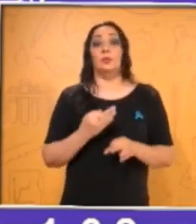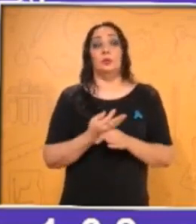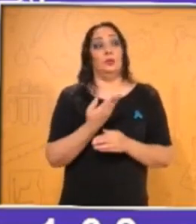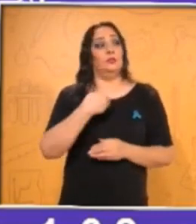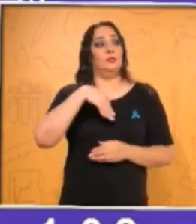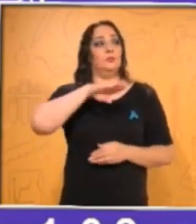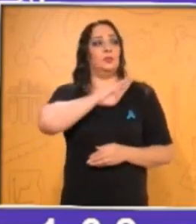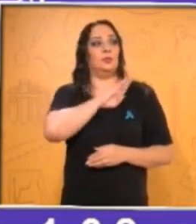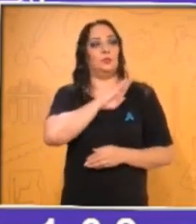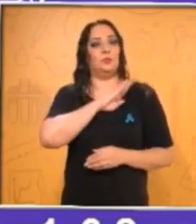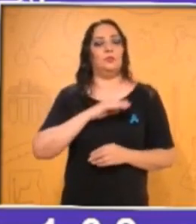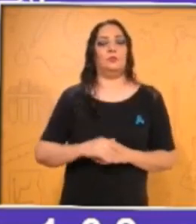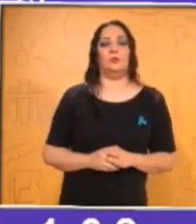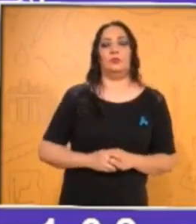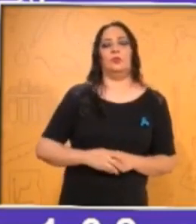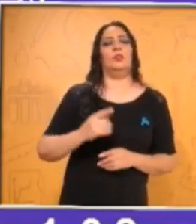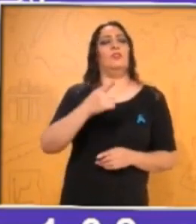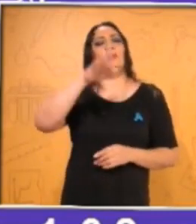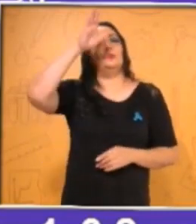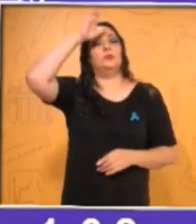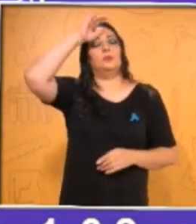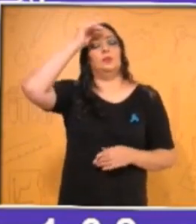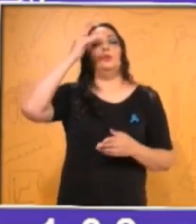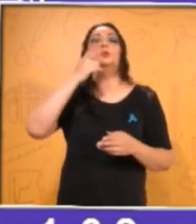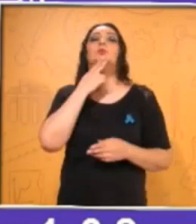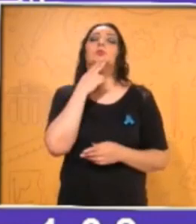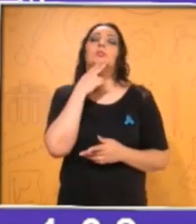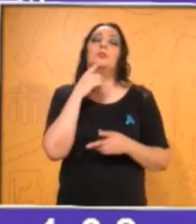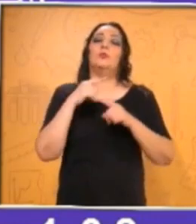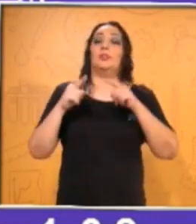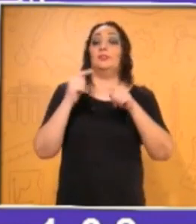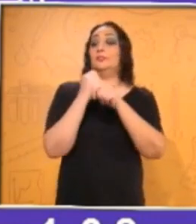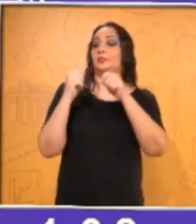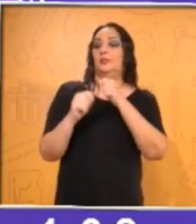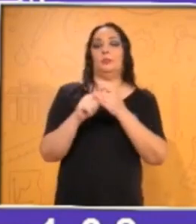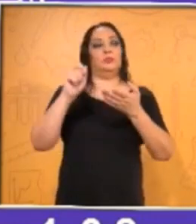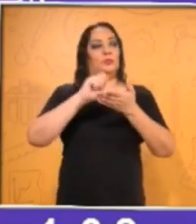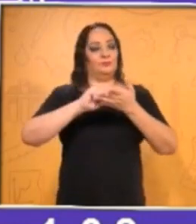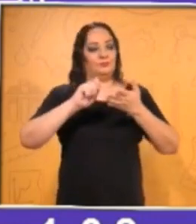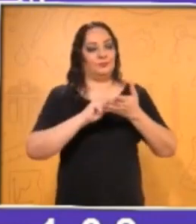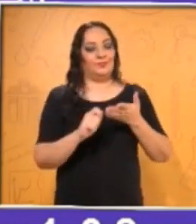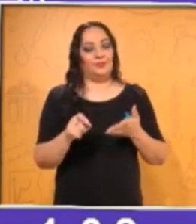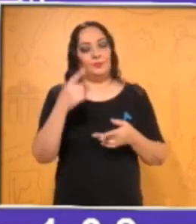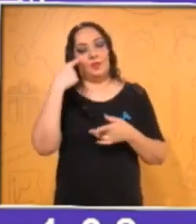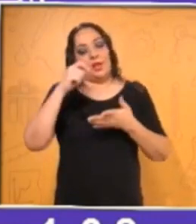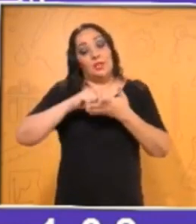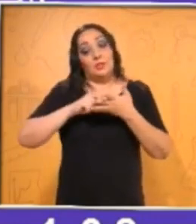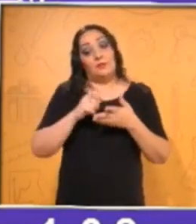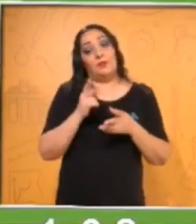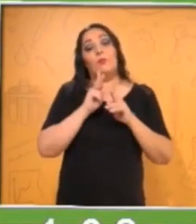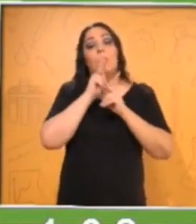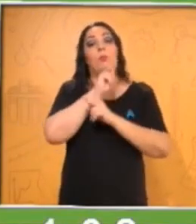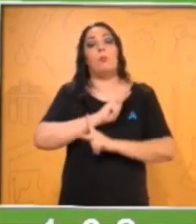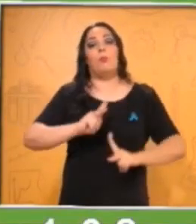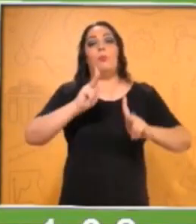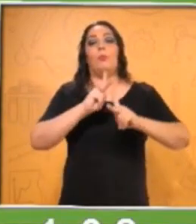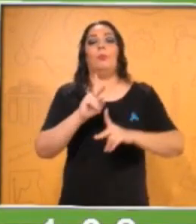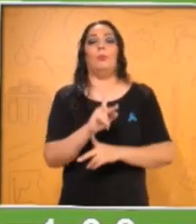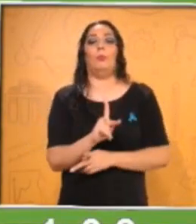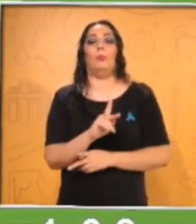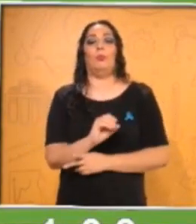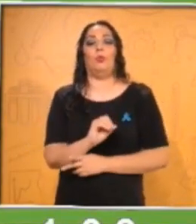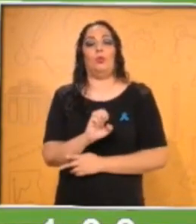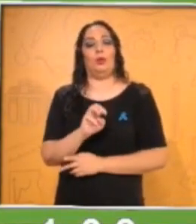español. El aprendizaje es emplear recursos literarios para escribir poemas. Atención. Muy bien, empezamos ahí con